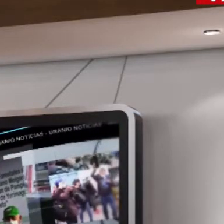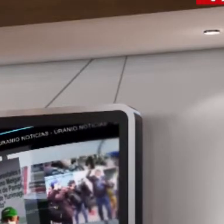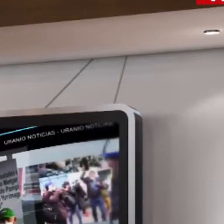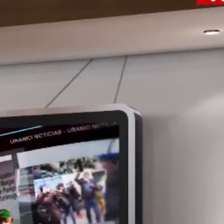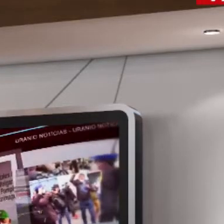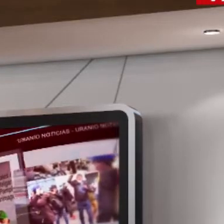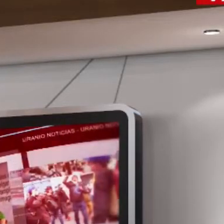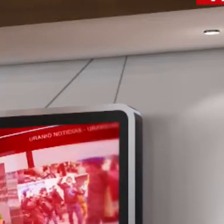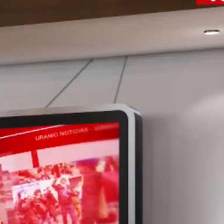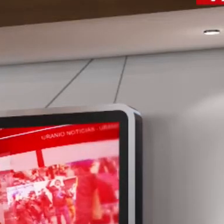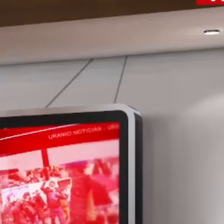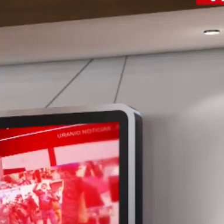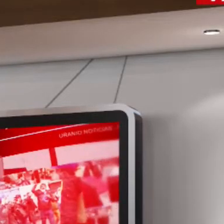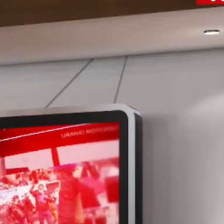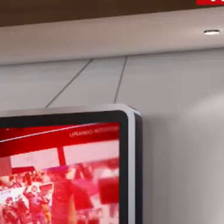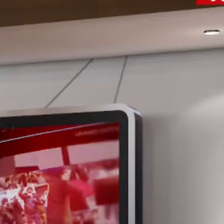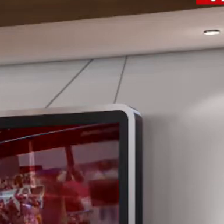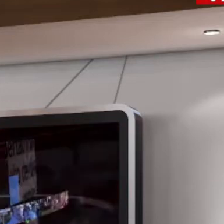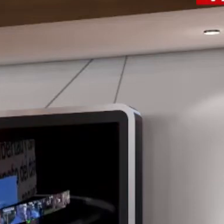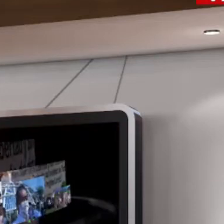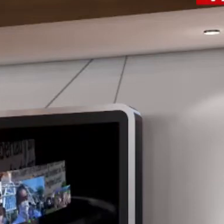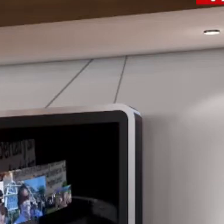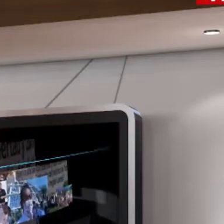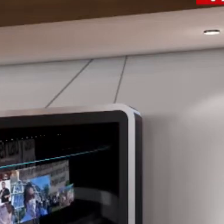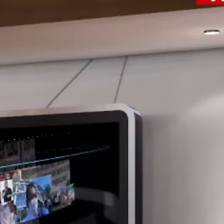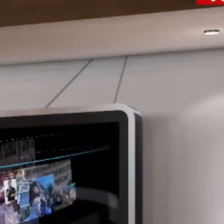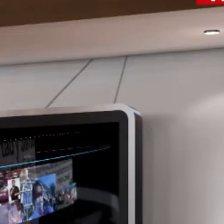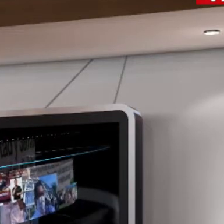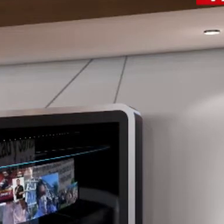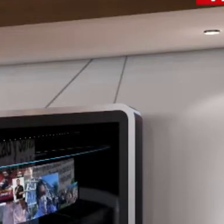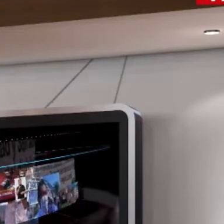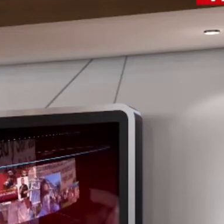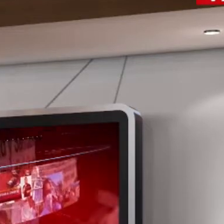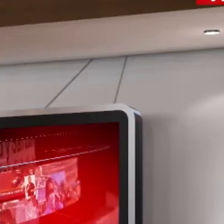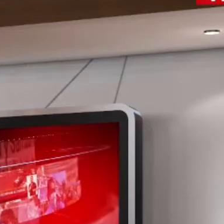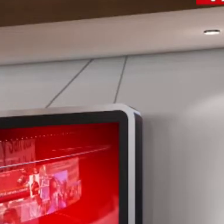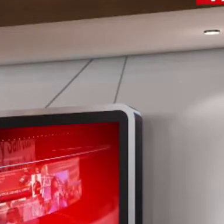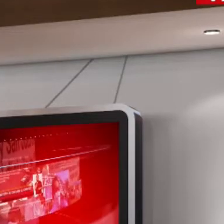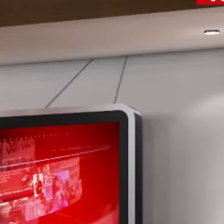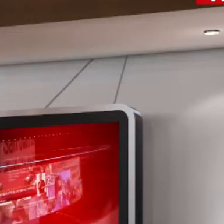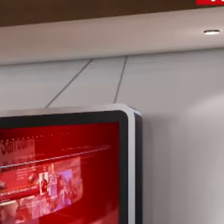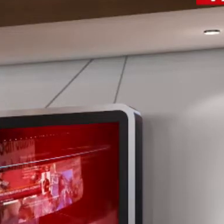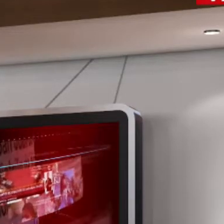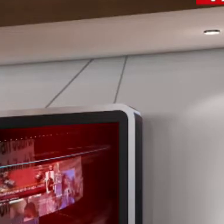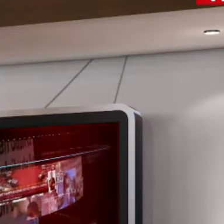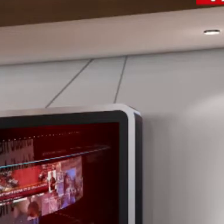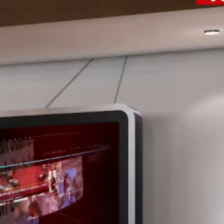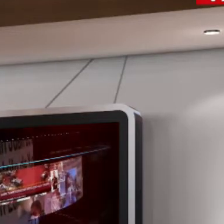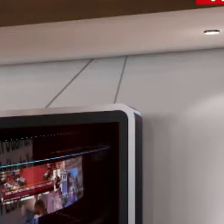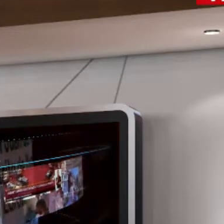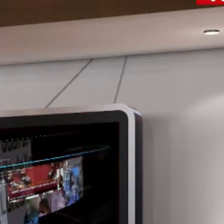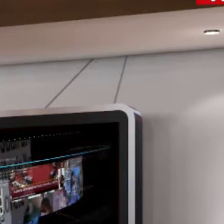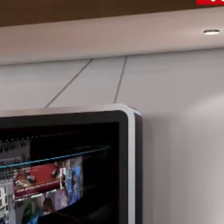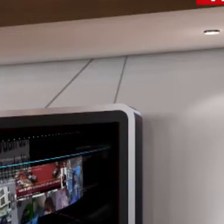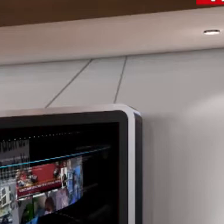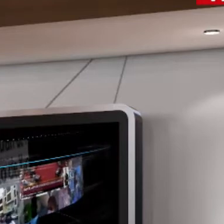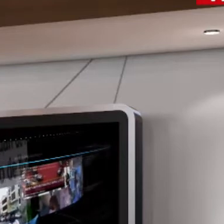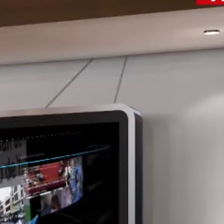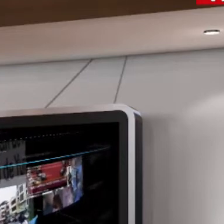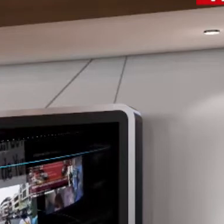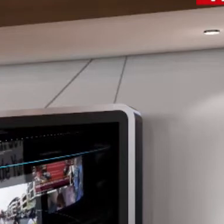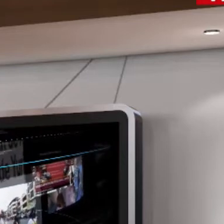humanos, y el gobierno regional en su oportunidad ya, después de haberle revertido, donó a estos asentamientos humanos y eso están en